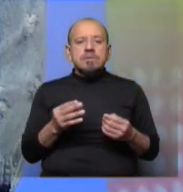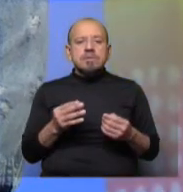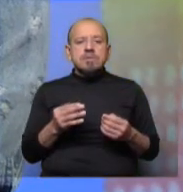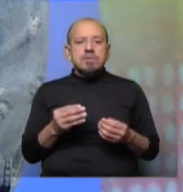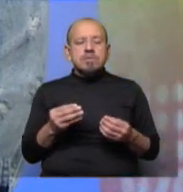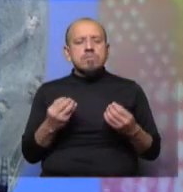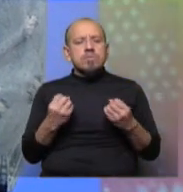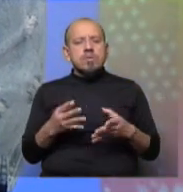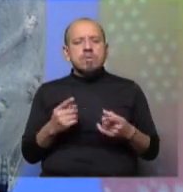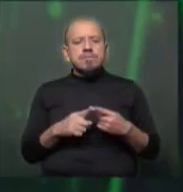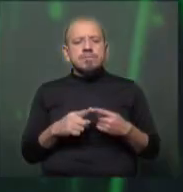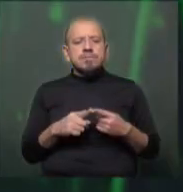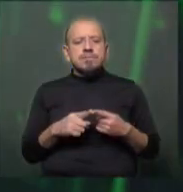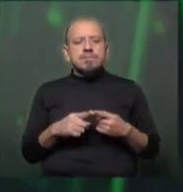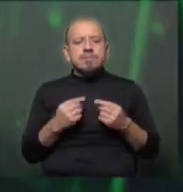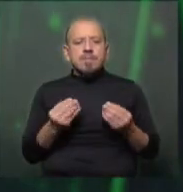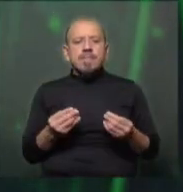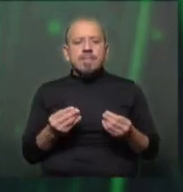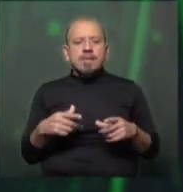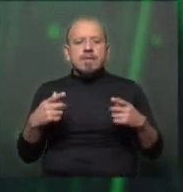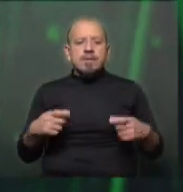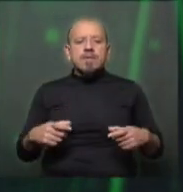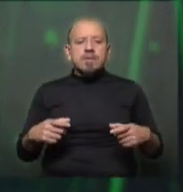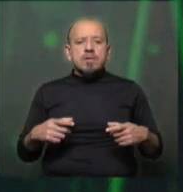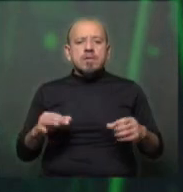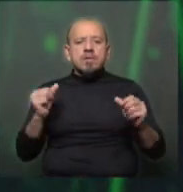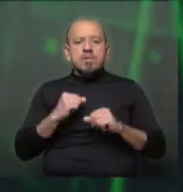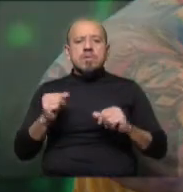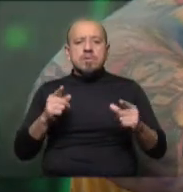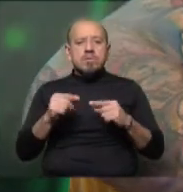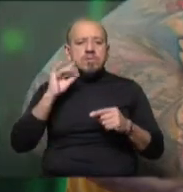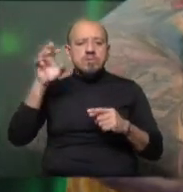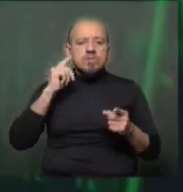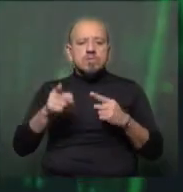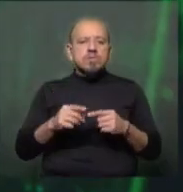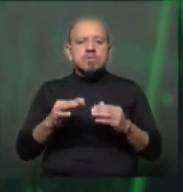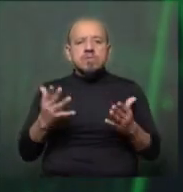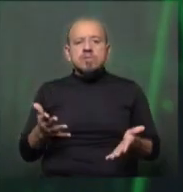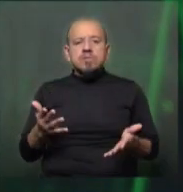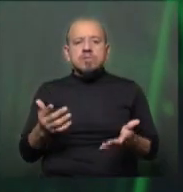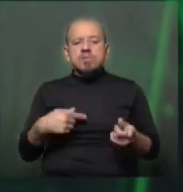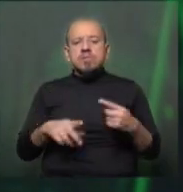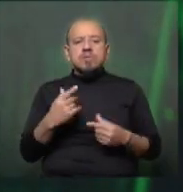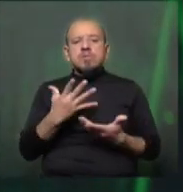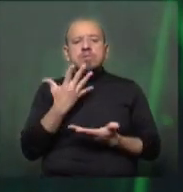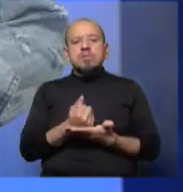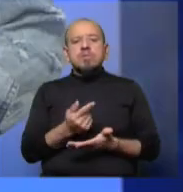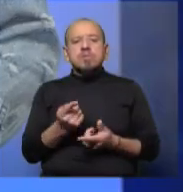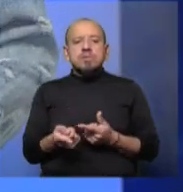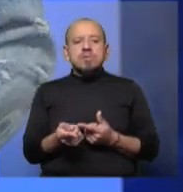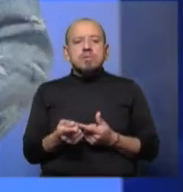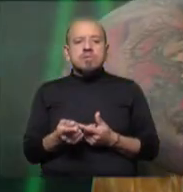¿Por qué es eso? Porque es un disco que me encanta, pero no lo puedo escuchar. No me gusta cómo me quedó grabado. Que